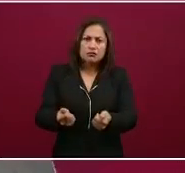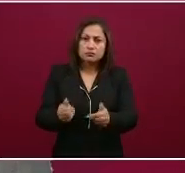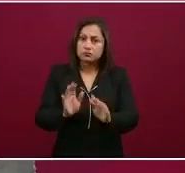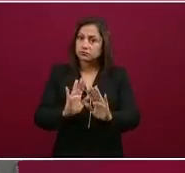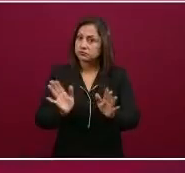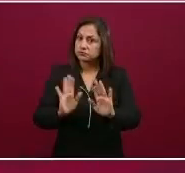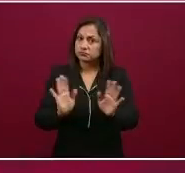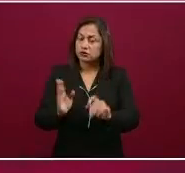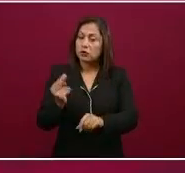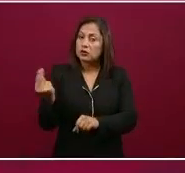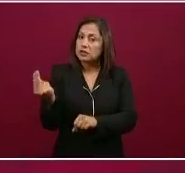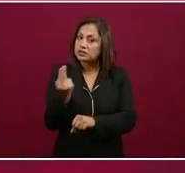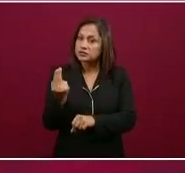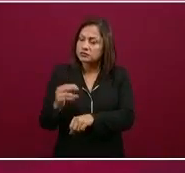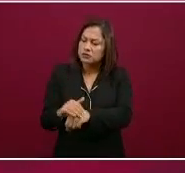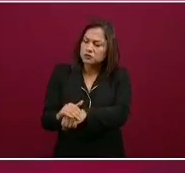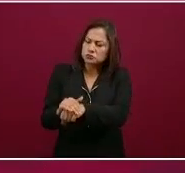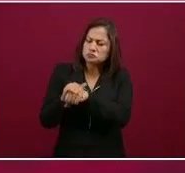está la fraternidad.